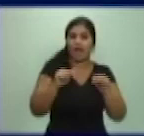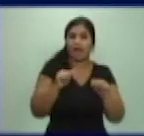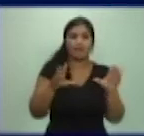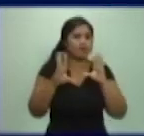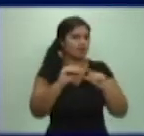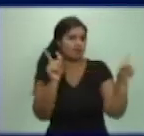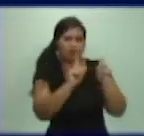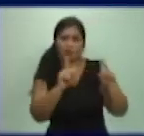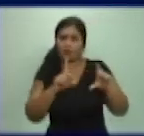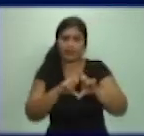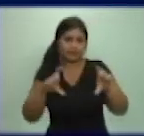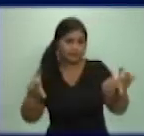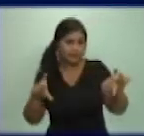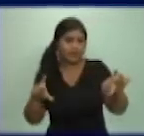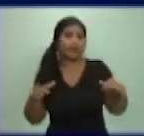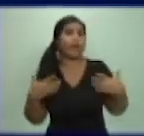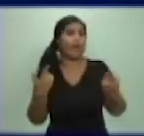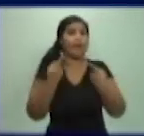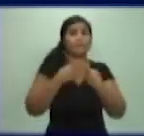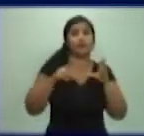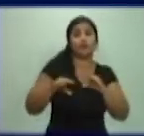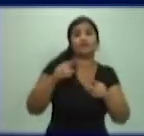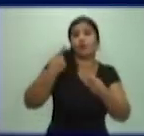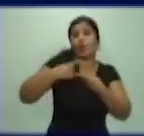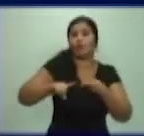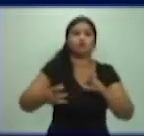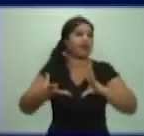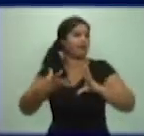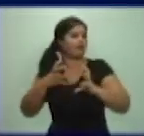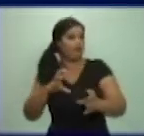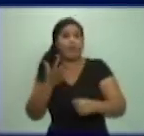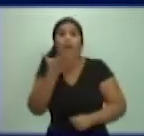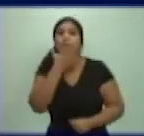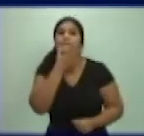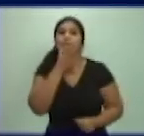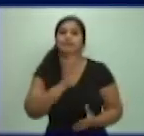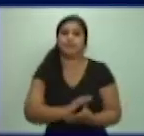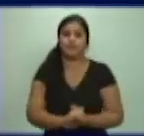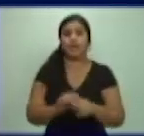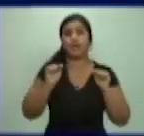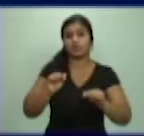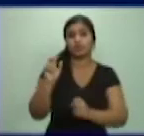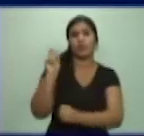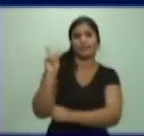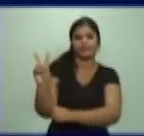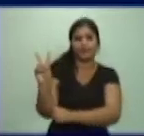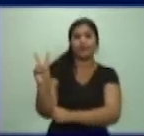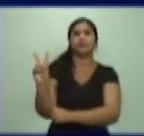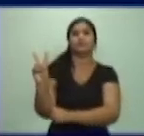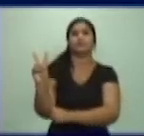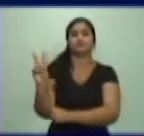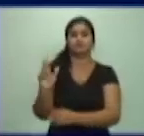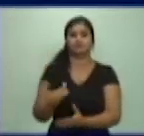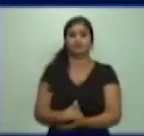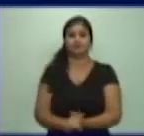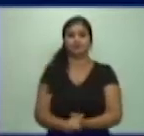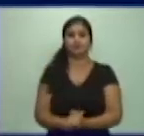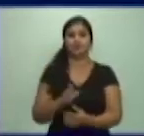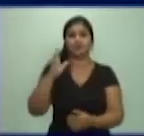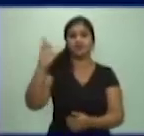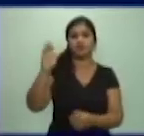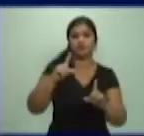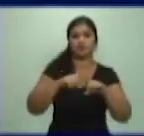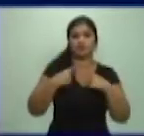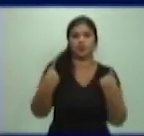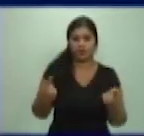manera, con la misma claridad, con la misma precisión, por tanto es verdadero, porque esto es un ejercicio inferencial. El falso, por supuesto,